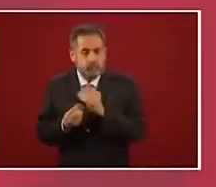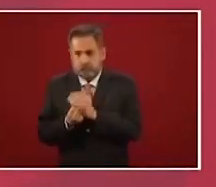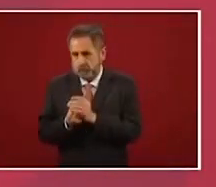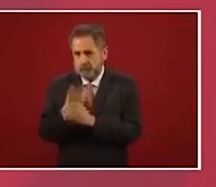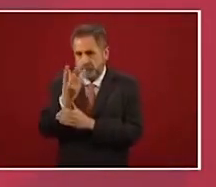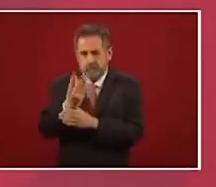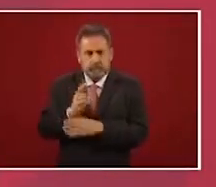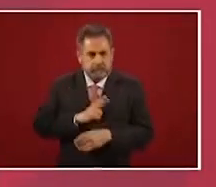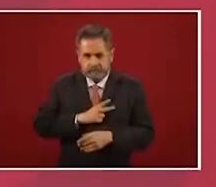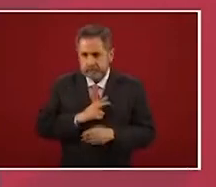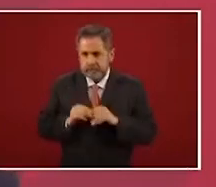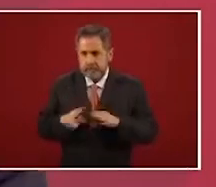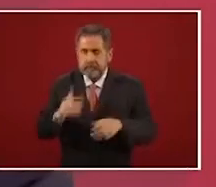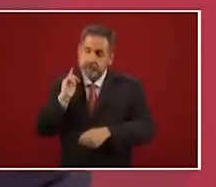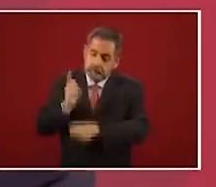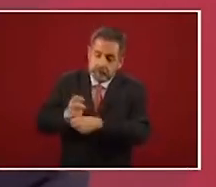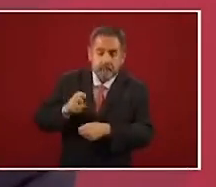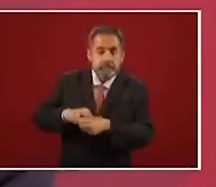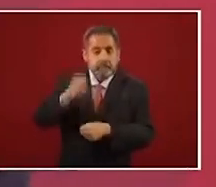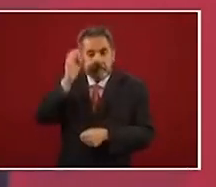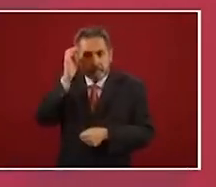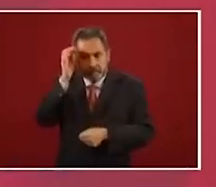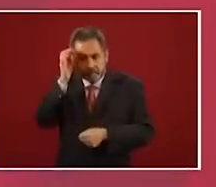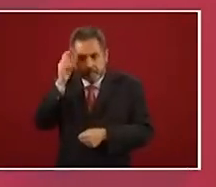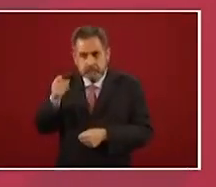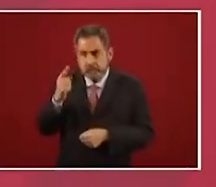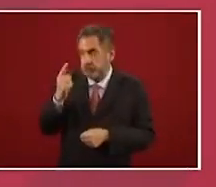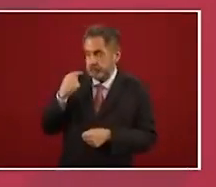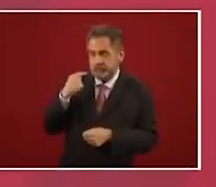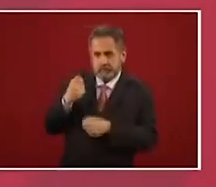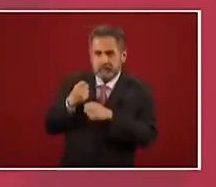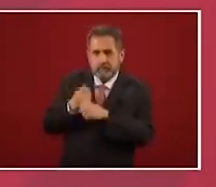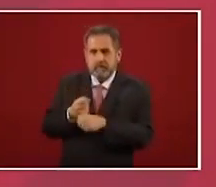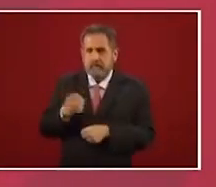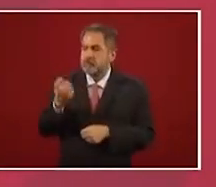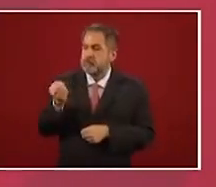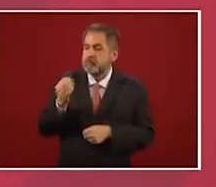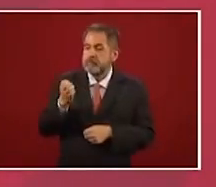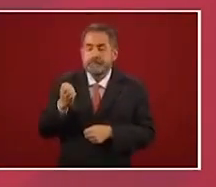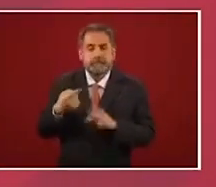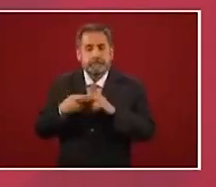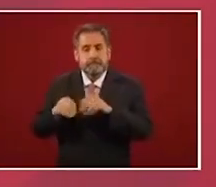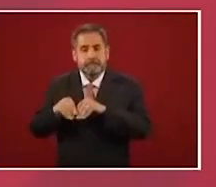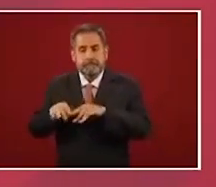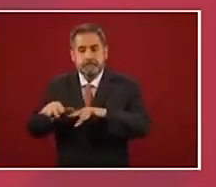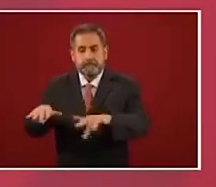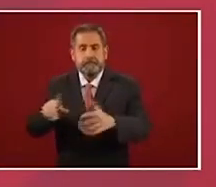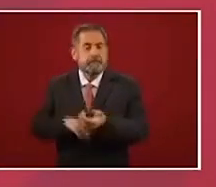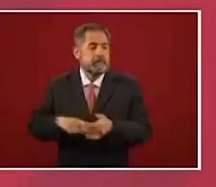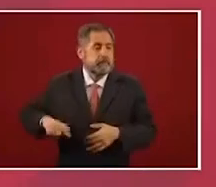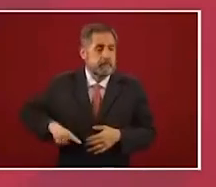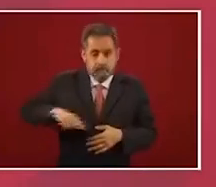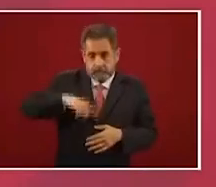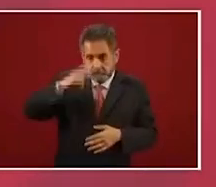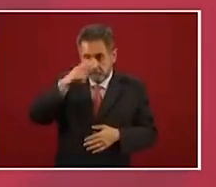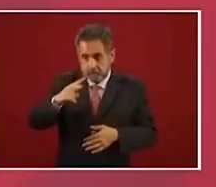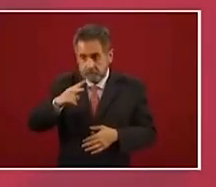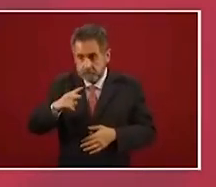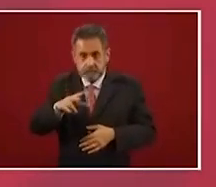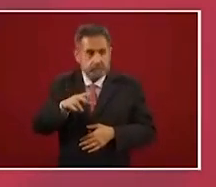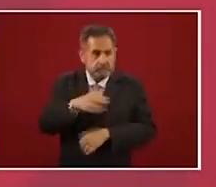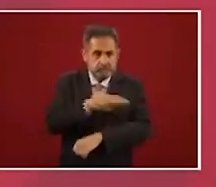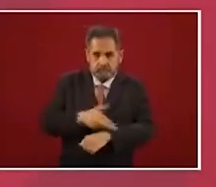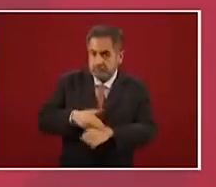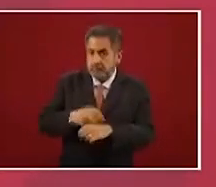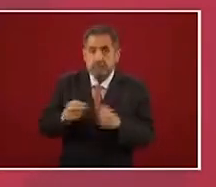nuevo que se descubrió en China al inicio del año. Desde el 9 de enero, el gobierno mexicano tomó acciones,